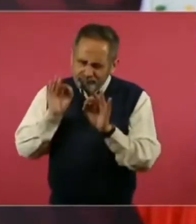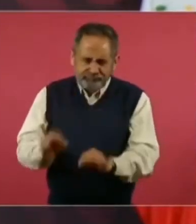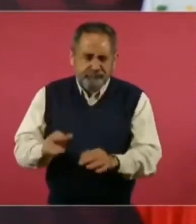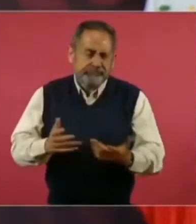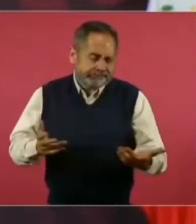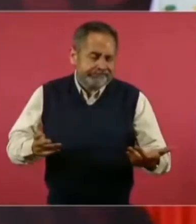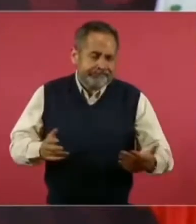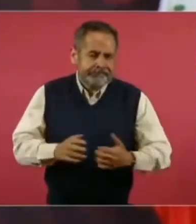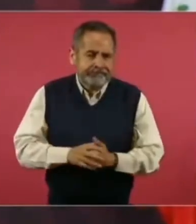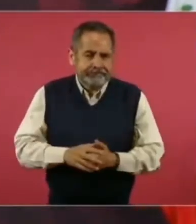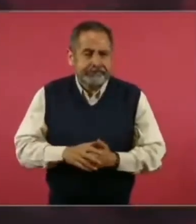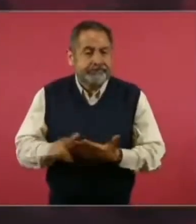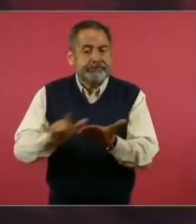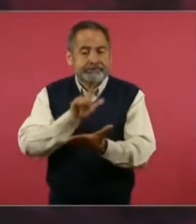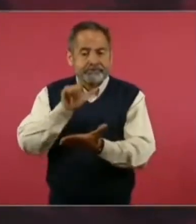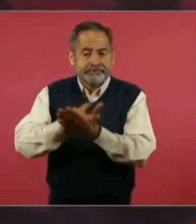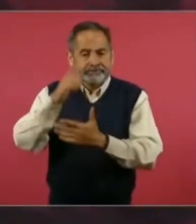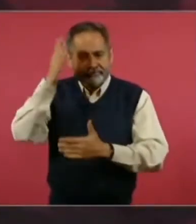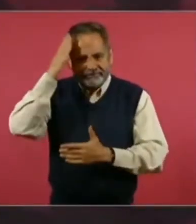La ley de leyes